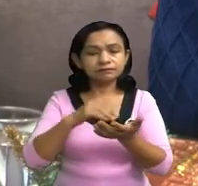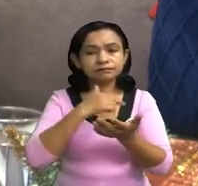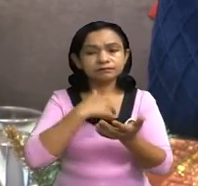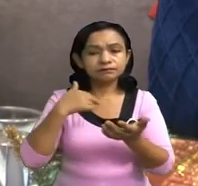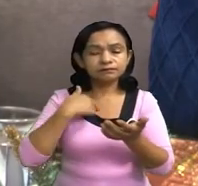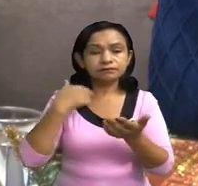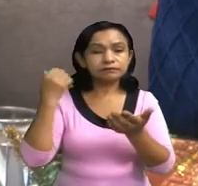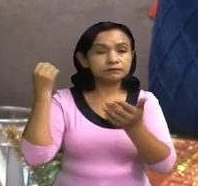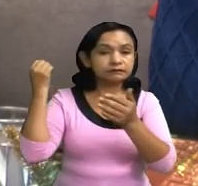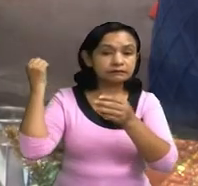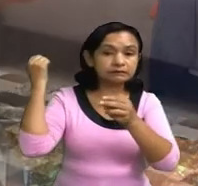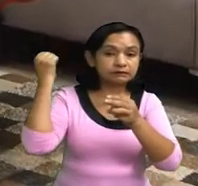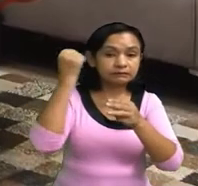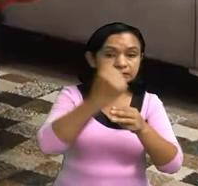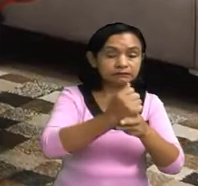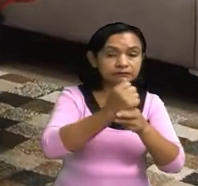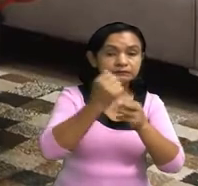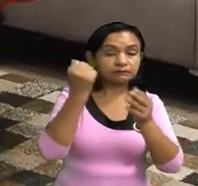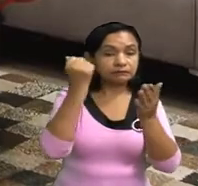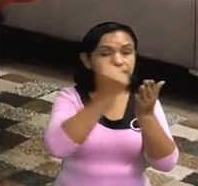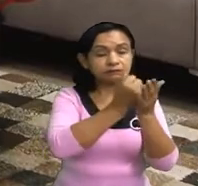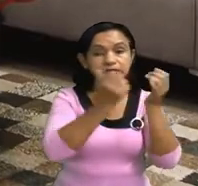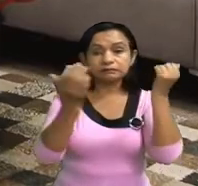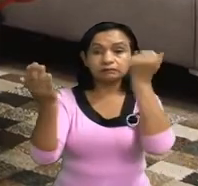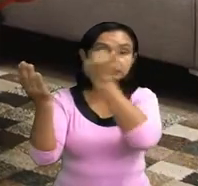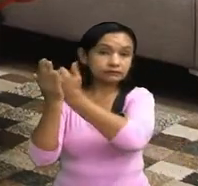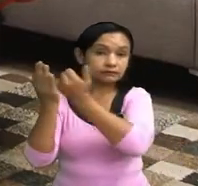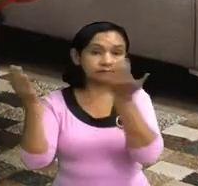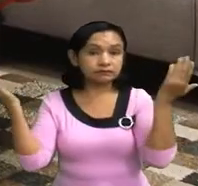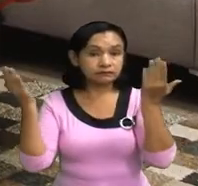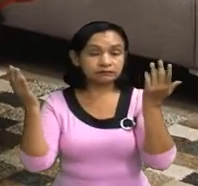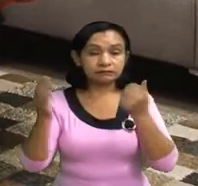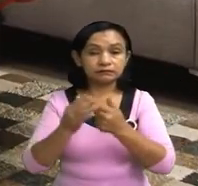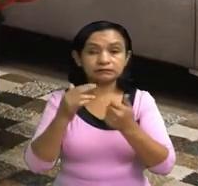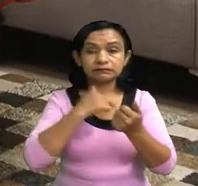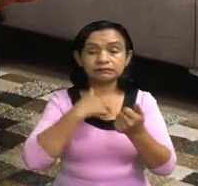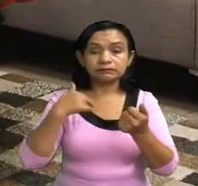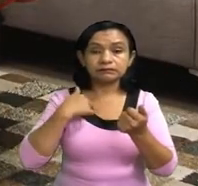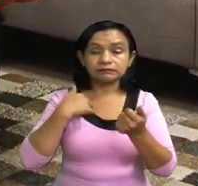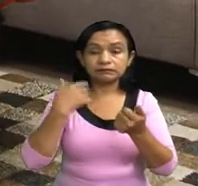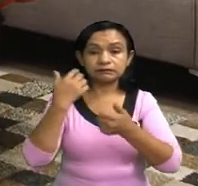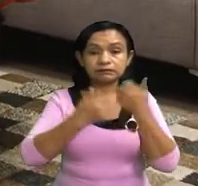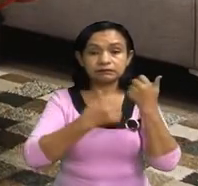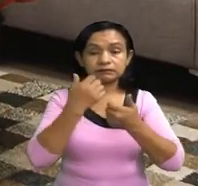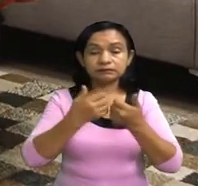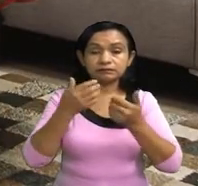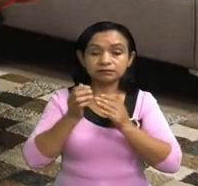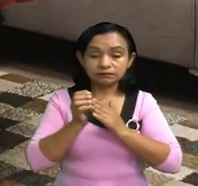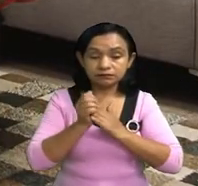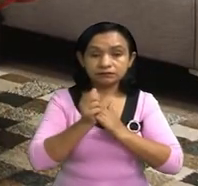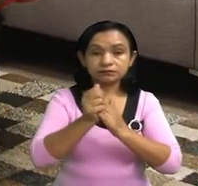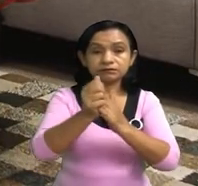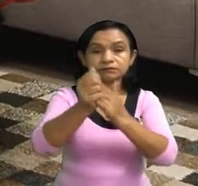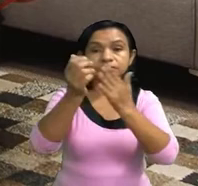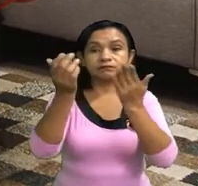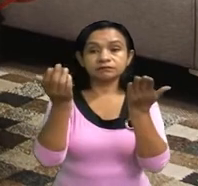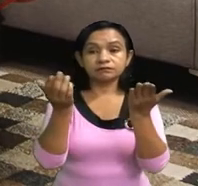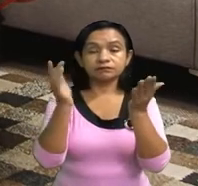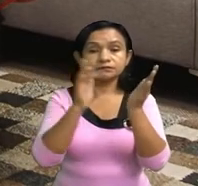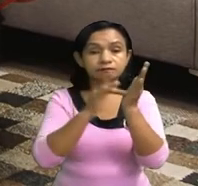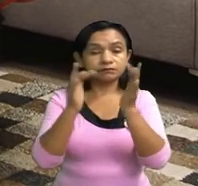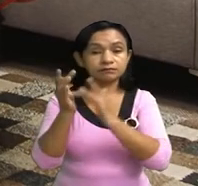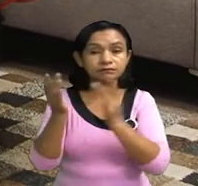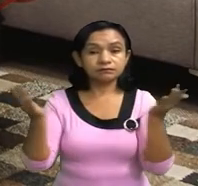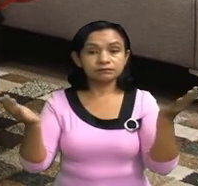sacrificar, lo vuelvan a asesinar y nos hagan a nosotros daño solo porque somos seguidores de la doctrina de